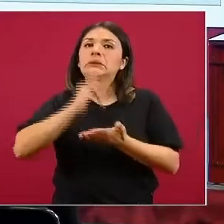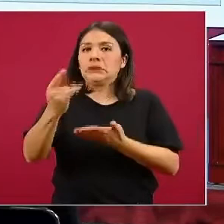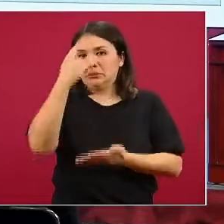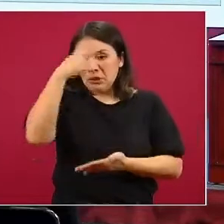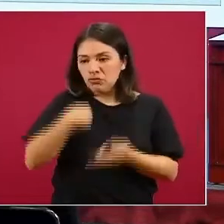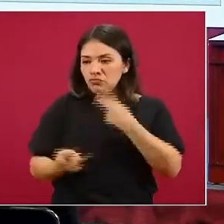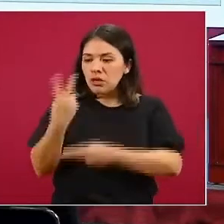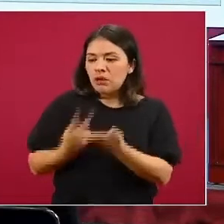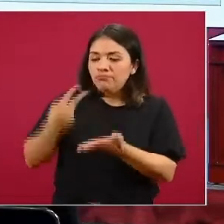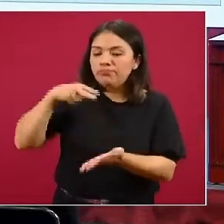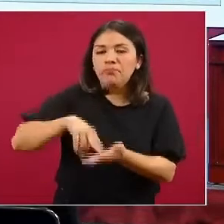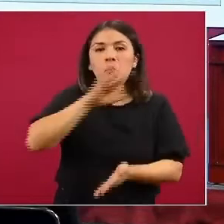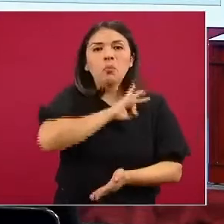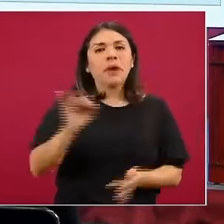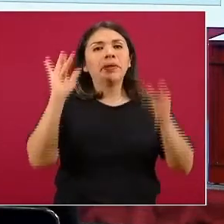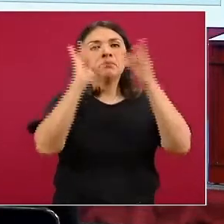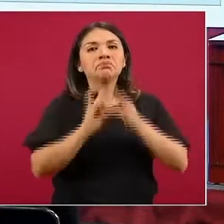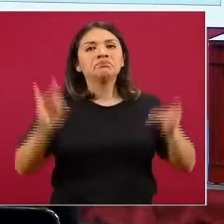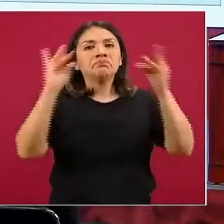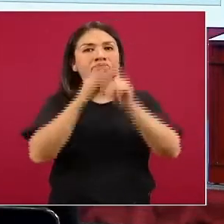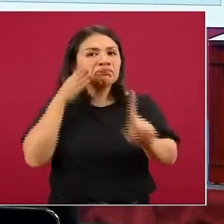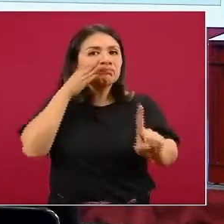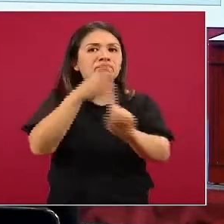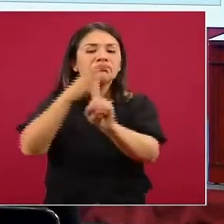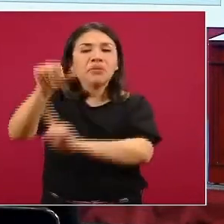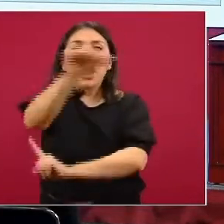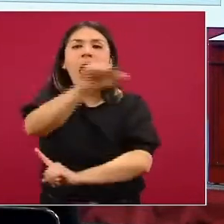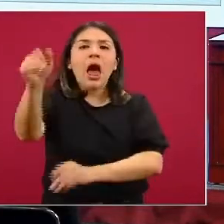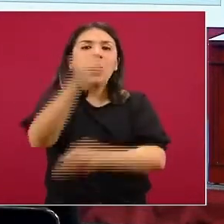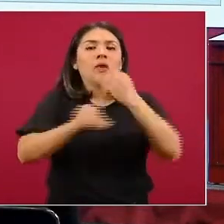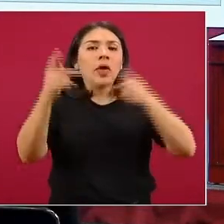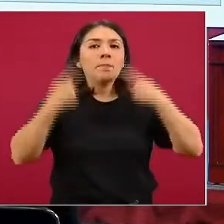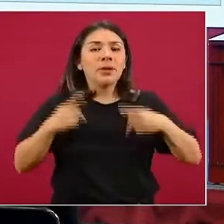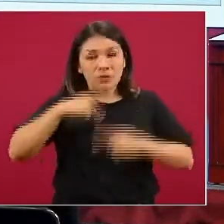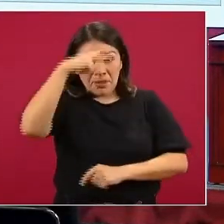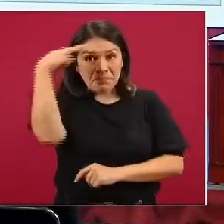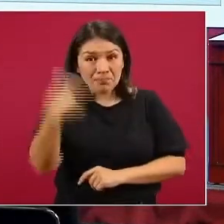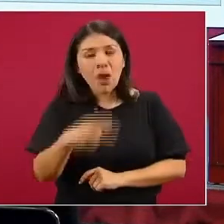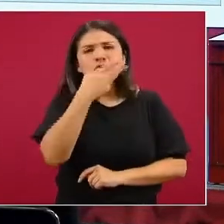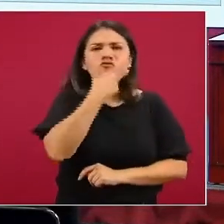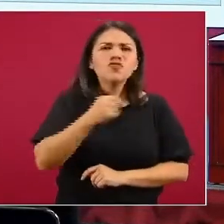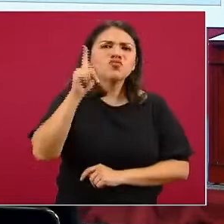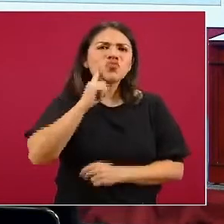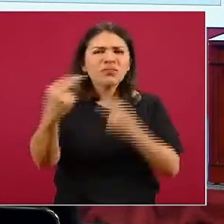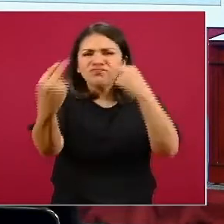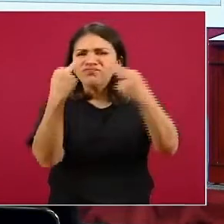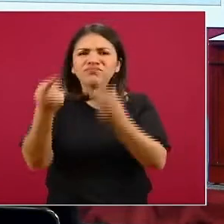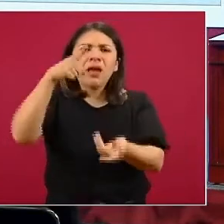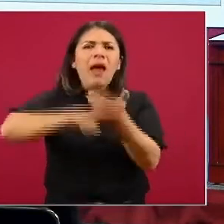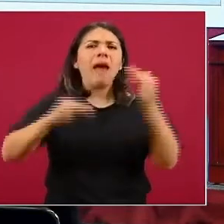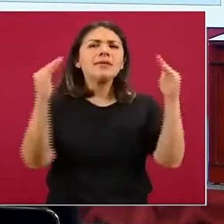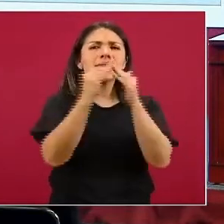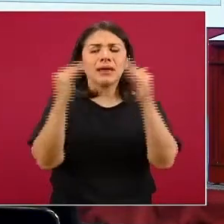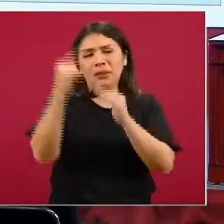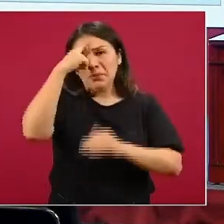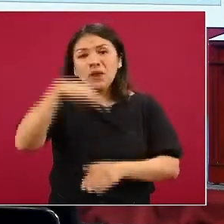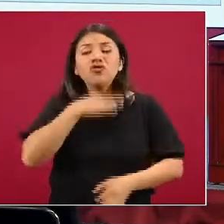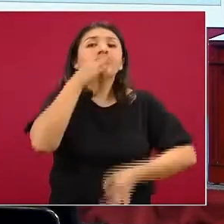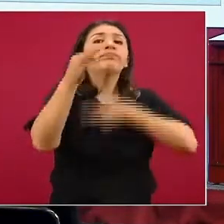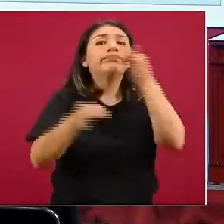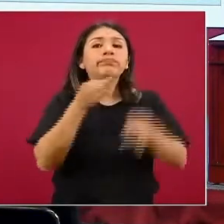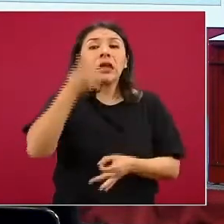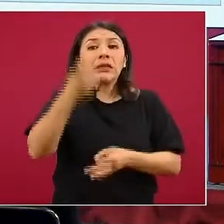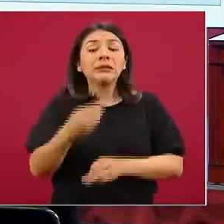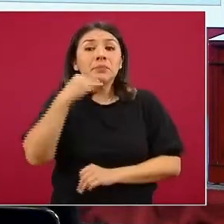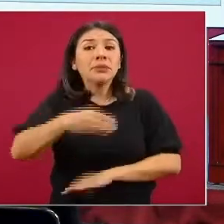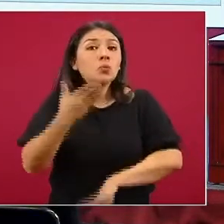plataforma para poder dirigirnos directamente a la ciudadanía, a los mexicanos y mexicanas que nos ven desde casa, para poder transmitirles el mensaje